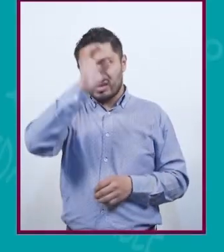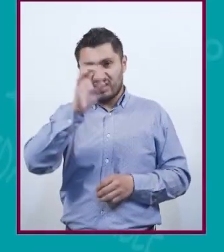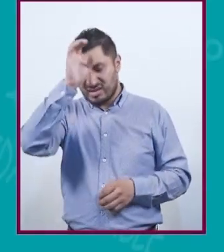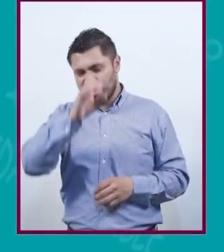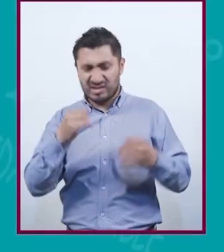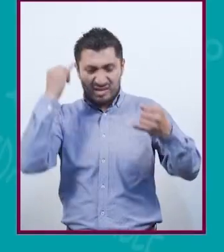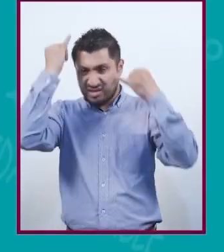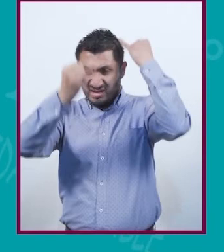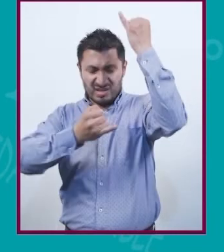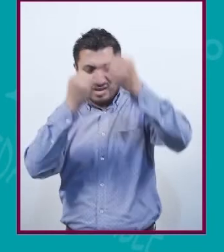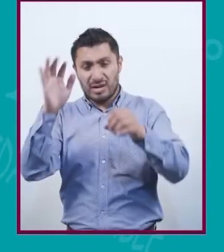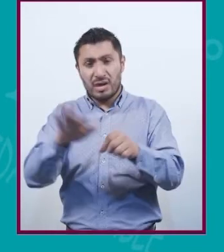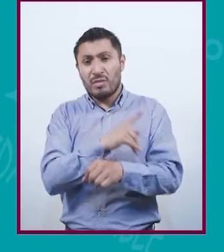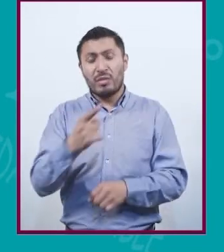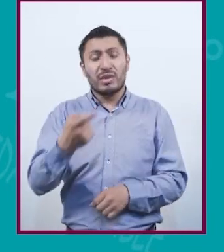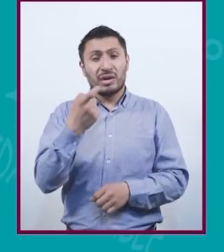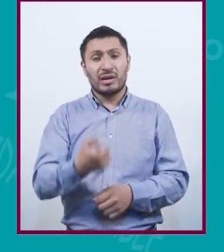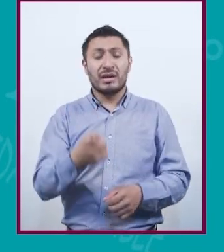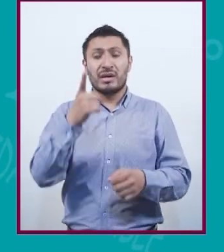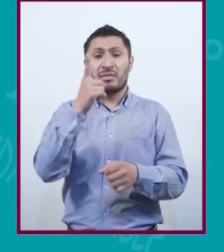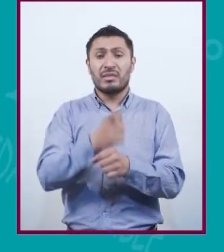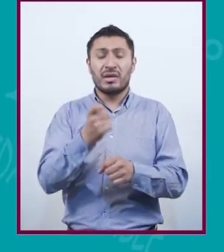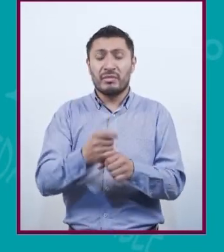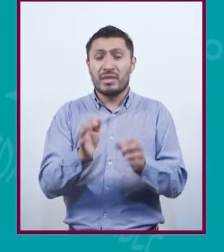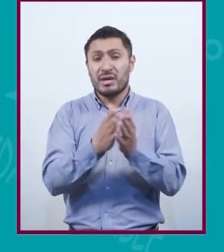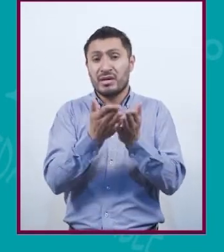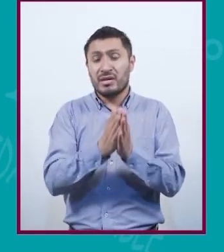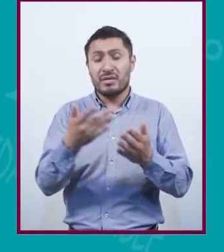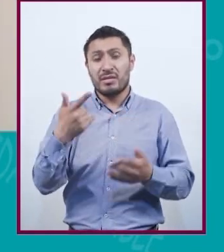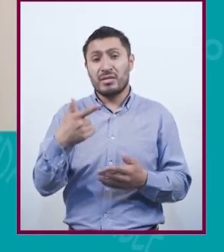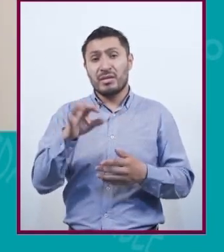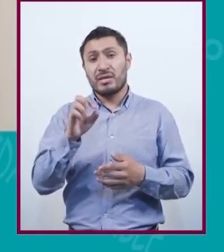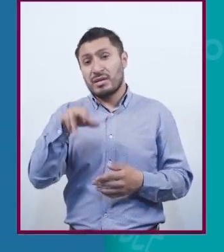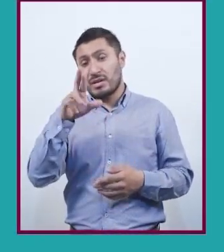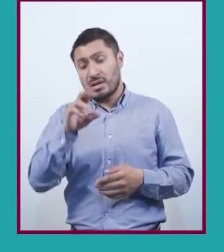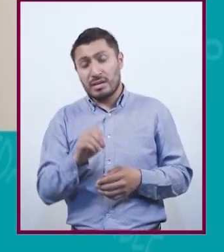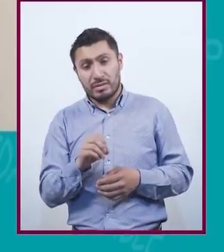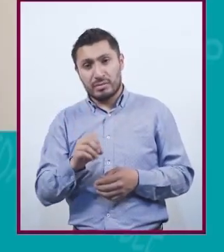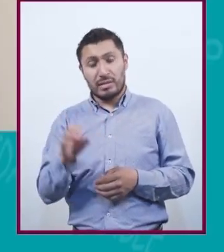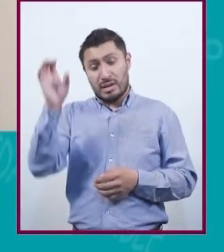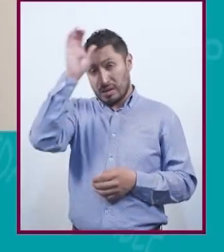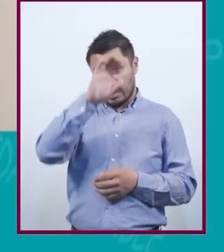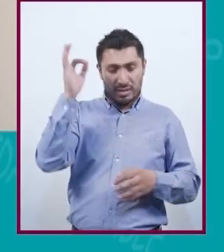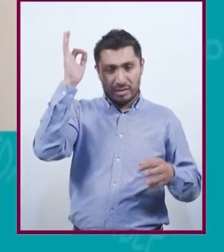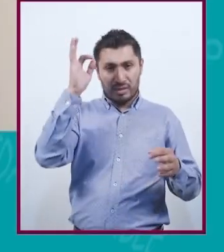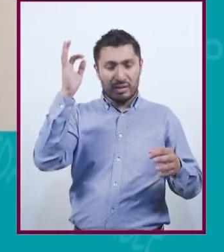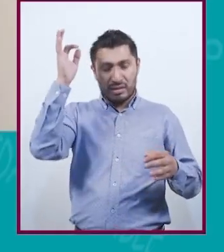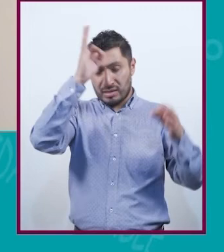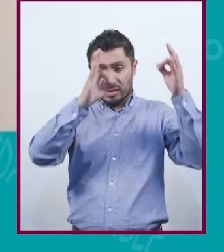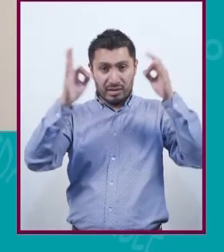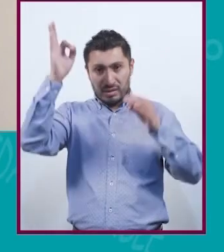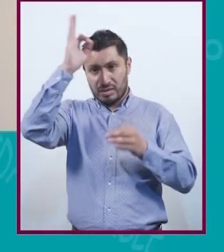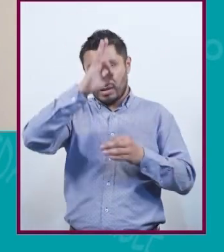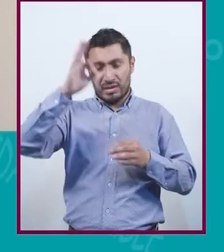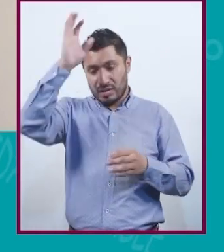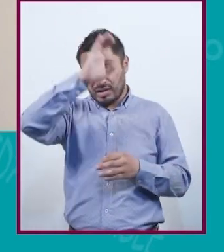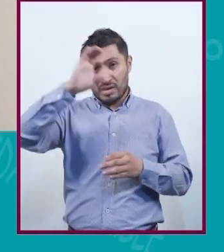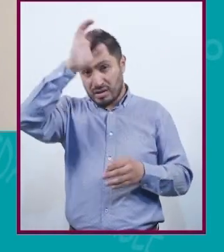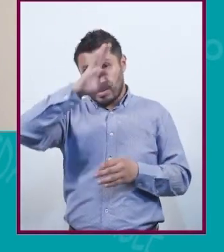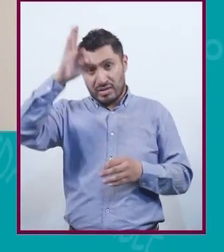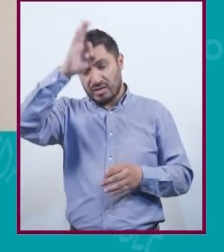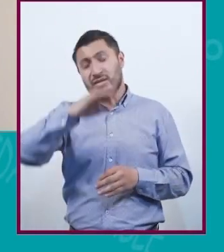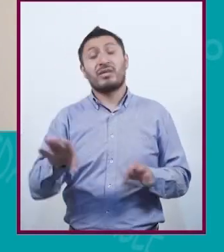ciencia ficción y por qué esta obra es considerada la primera del género? Pues la ciencia ficción se